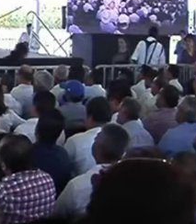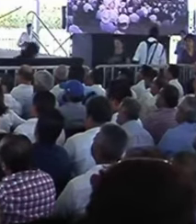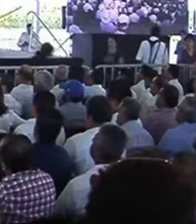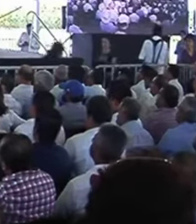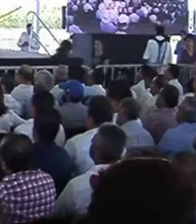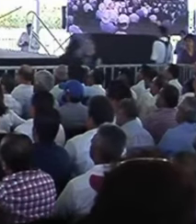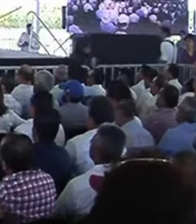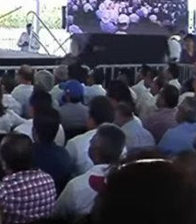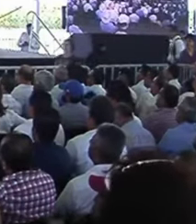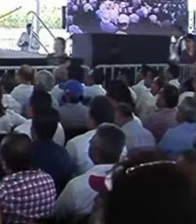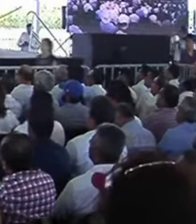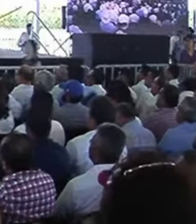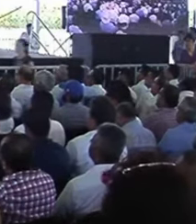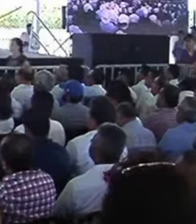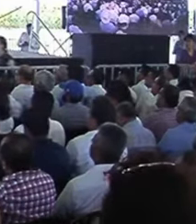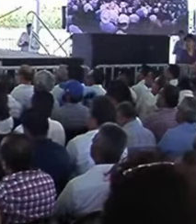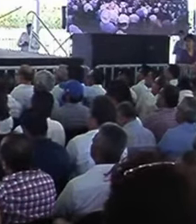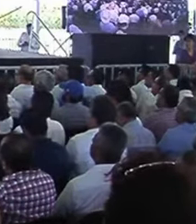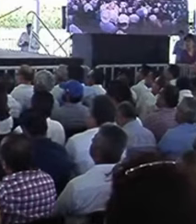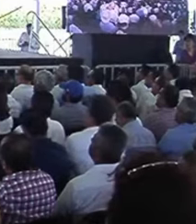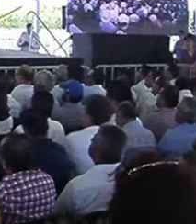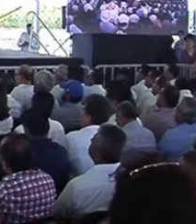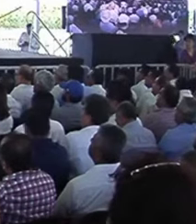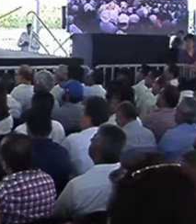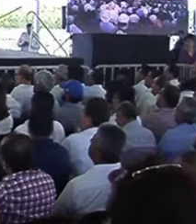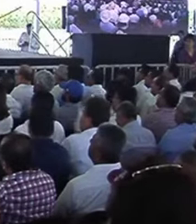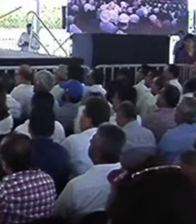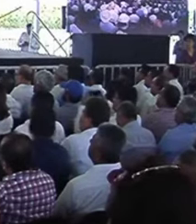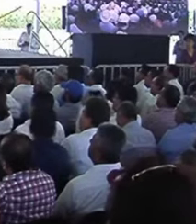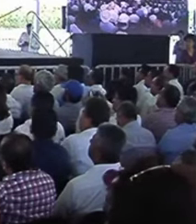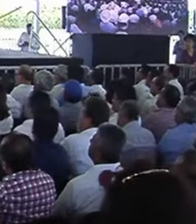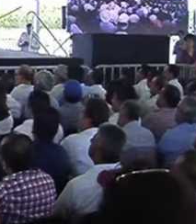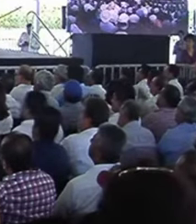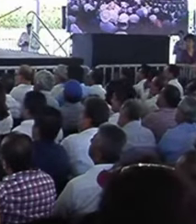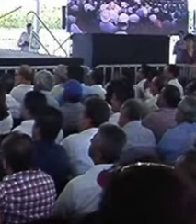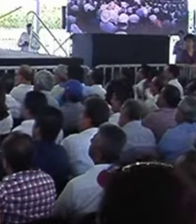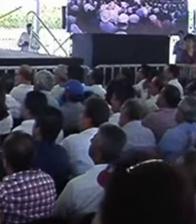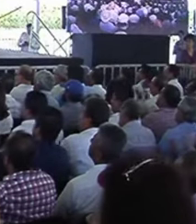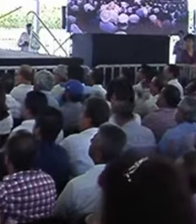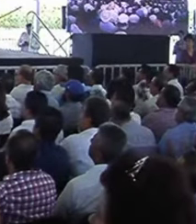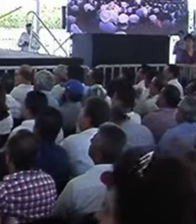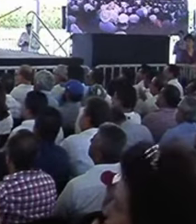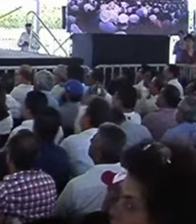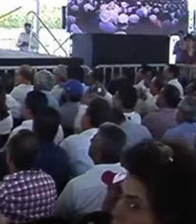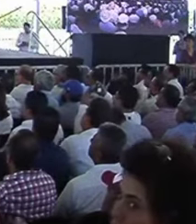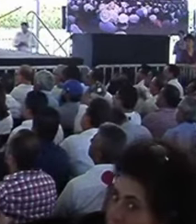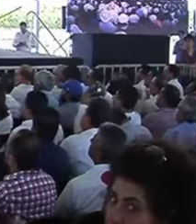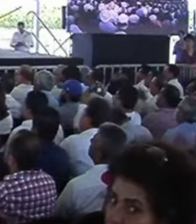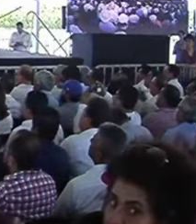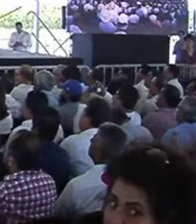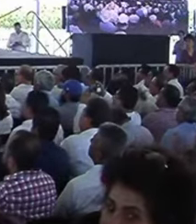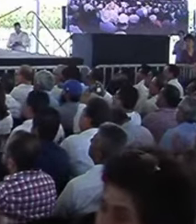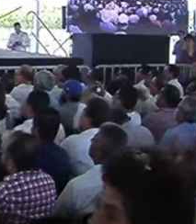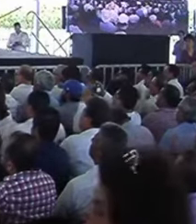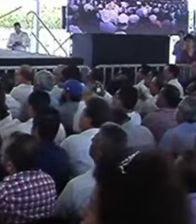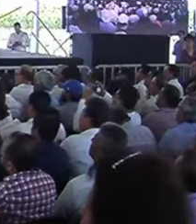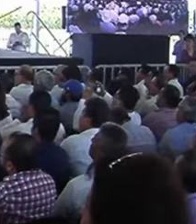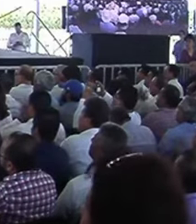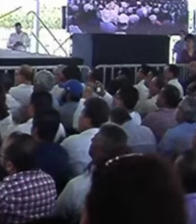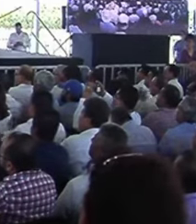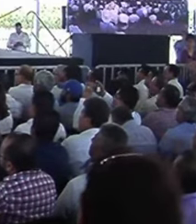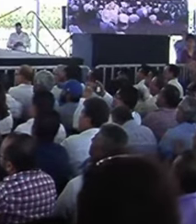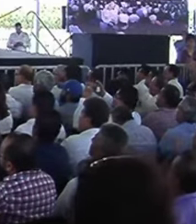Mexicanos, licenciado Andrés Manuel López Obrador. No se te olvide regalarme tu like, no se te olvide regalarme amigas, tu